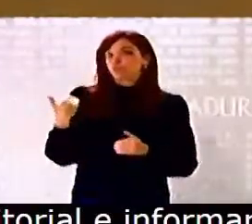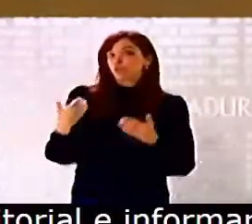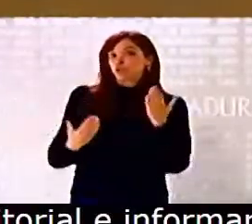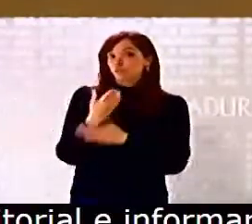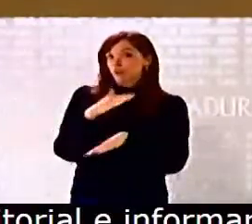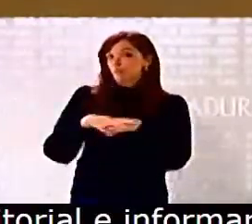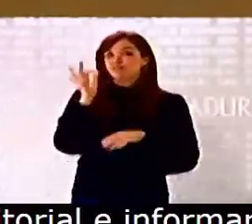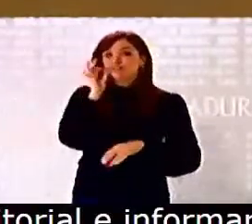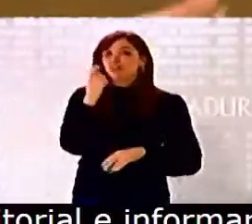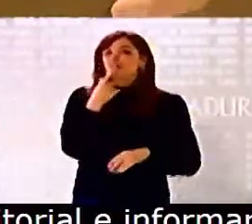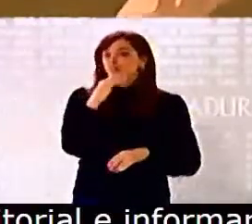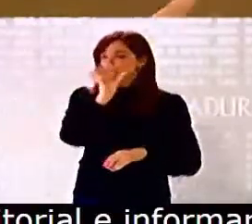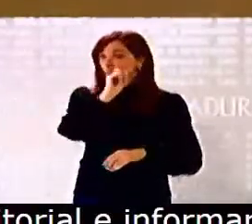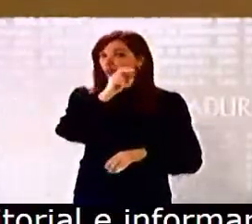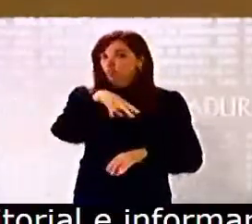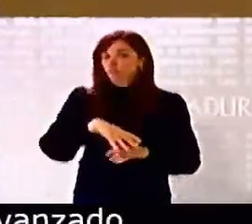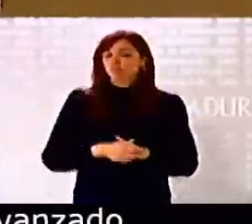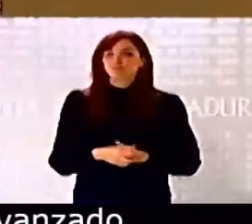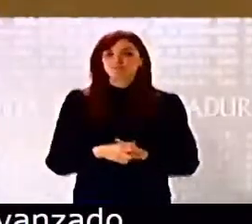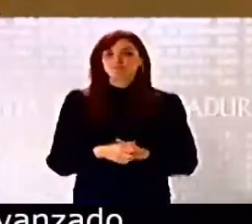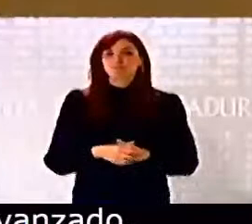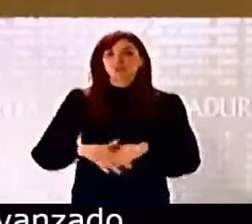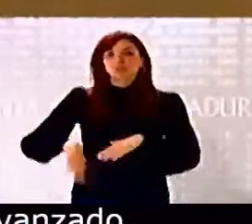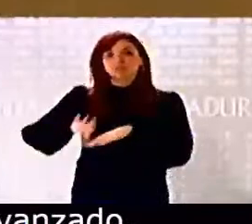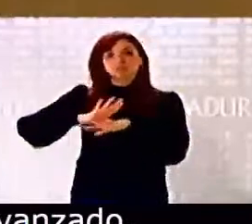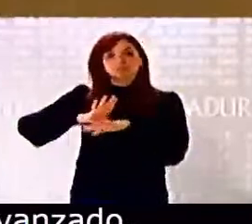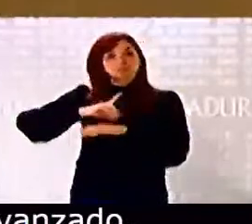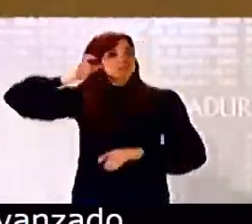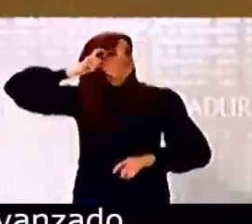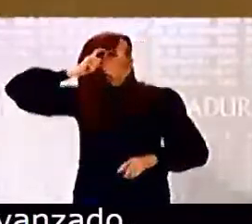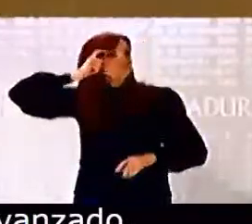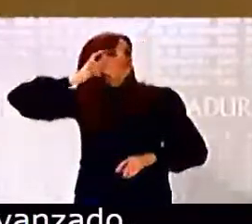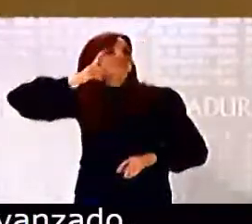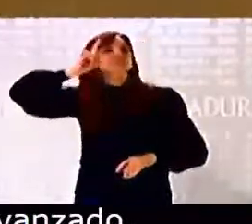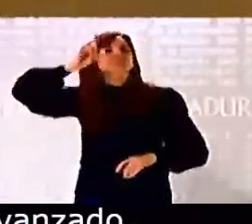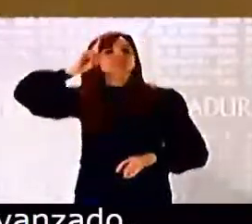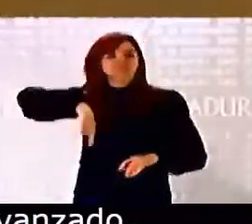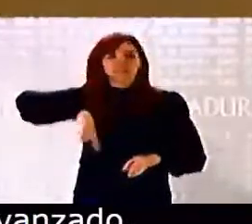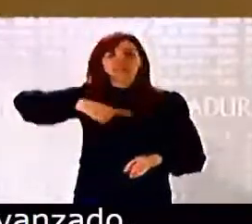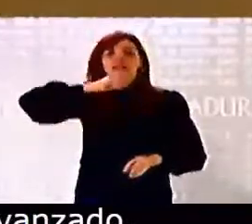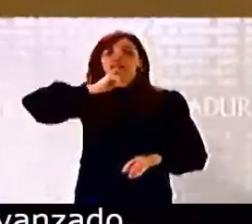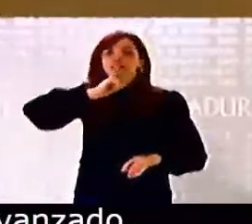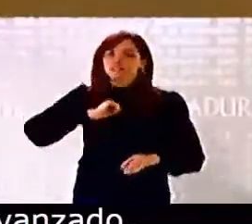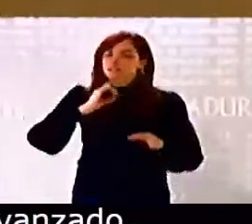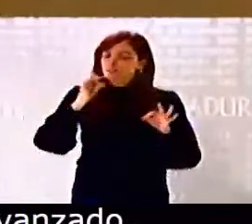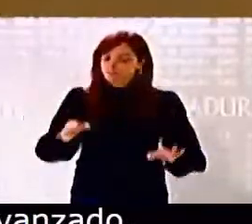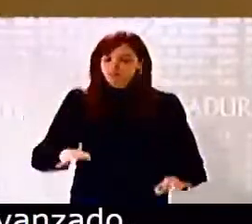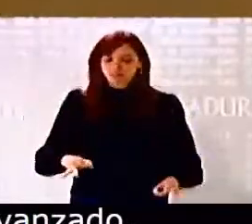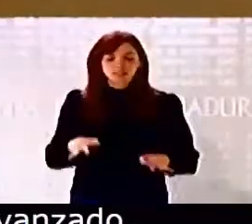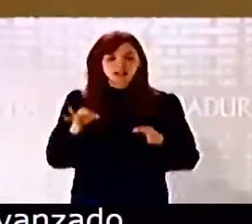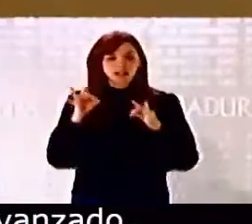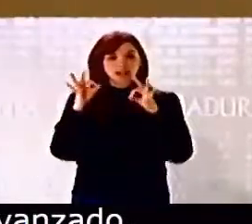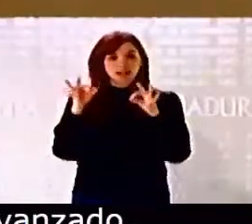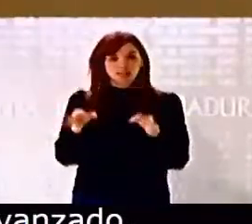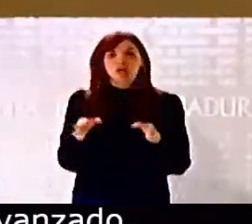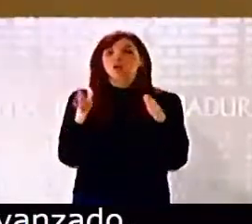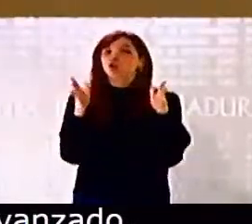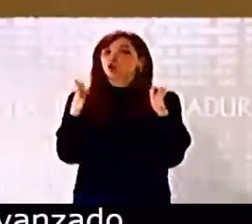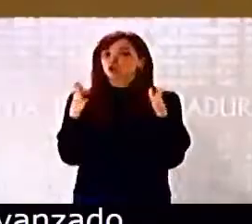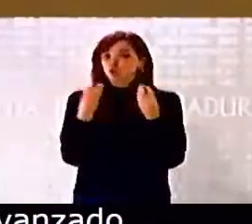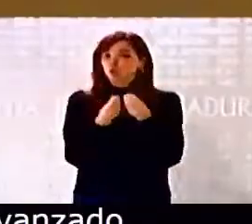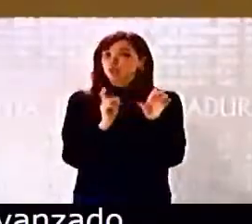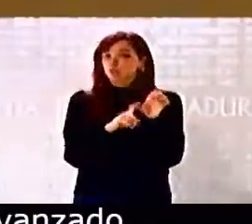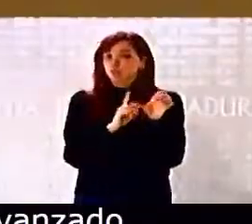tiene razón, y el consejero vicepresidente Berkeles así nos lo traslada siempre en el seno del Consejo de Gobierno de la Junta de Extremadura.